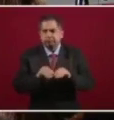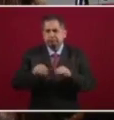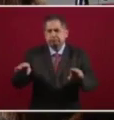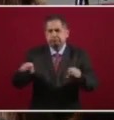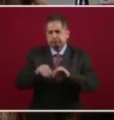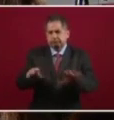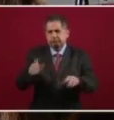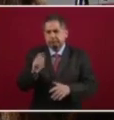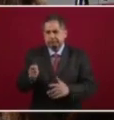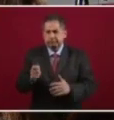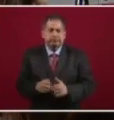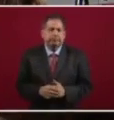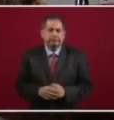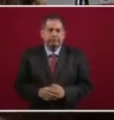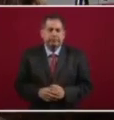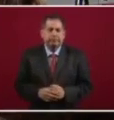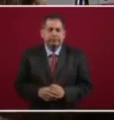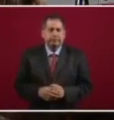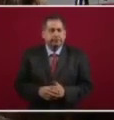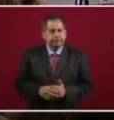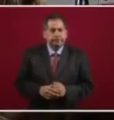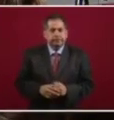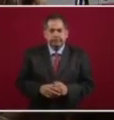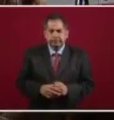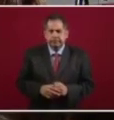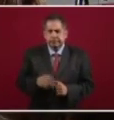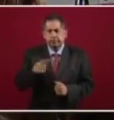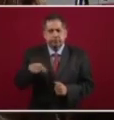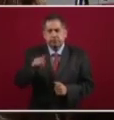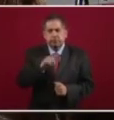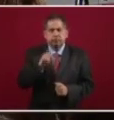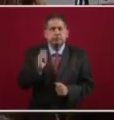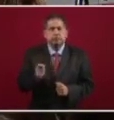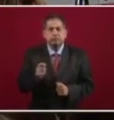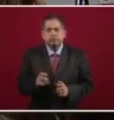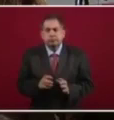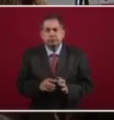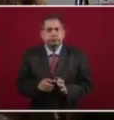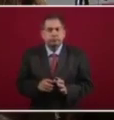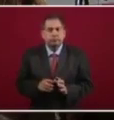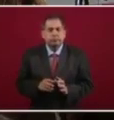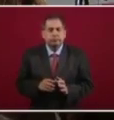a cambio de no ser tan